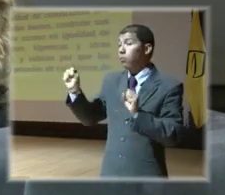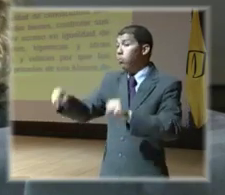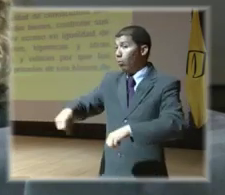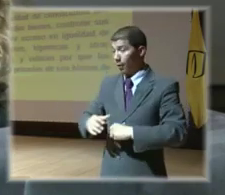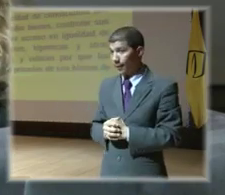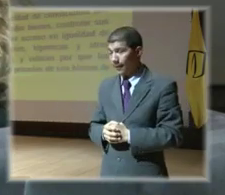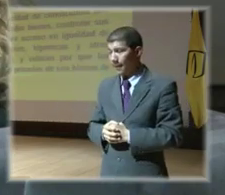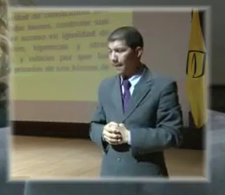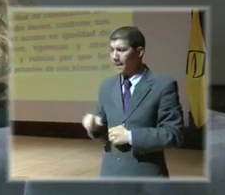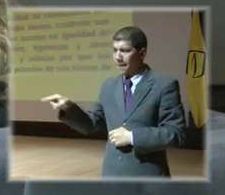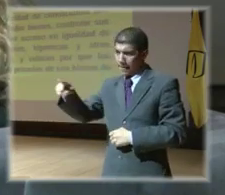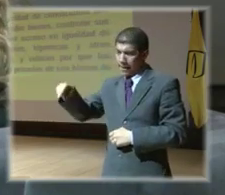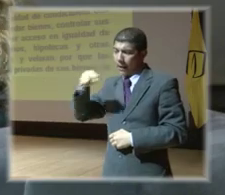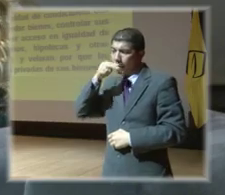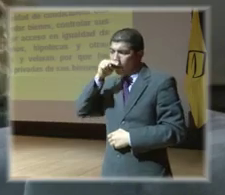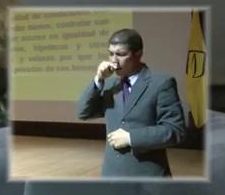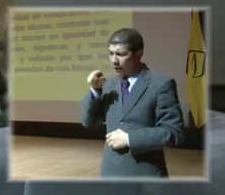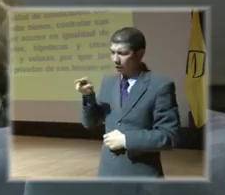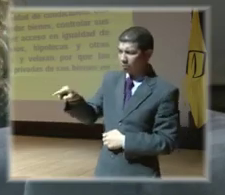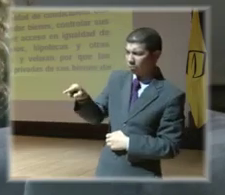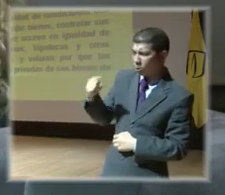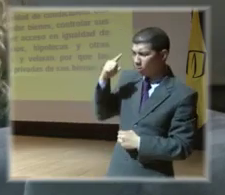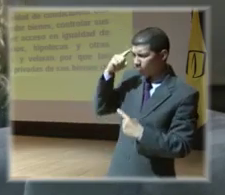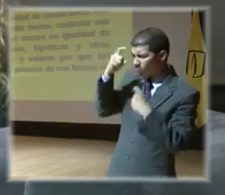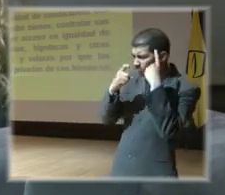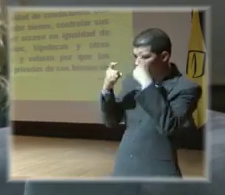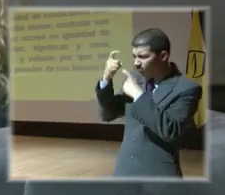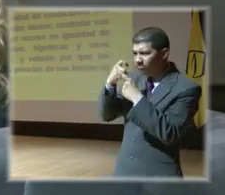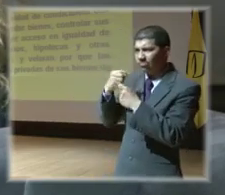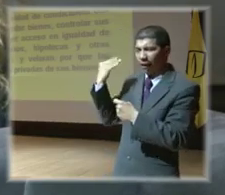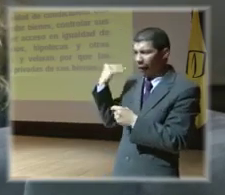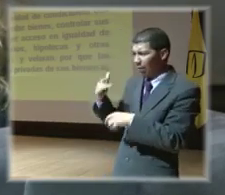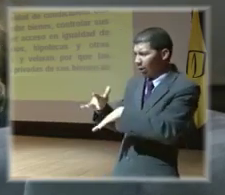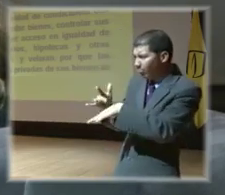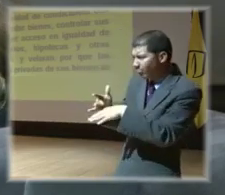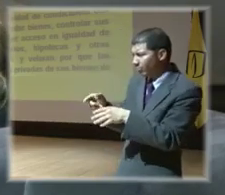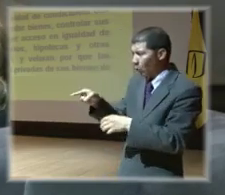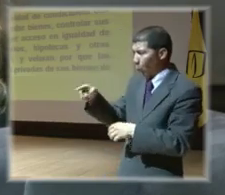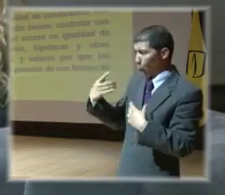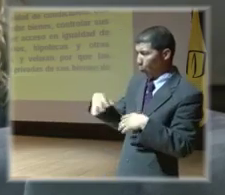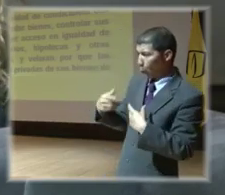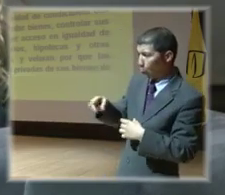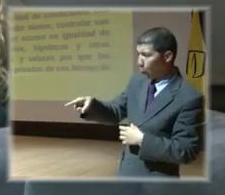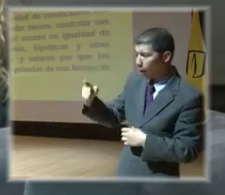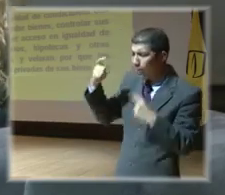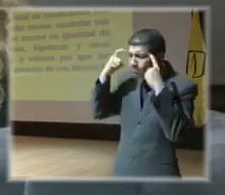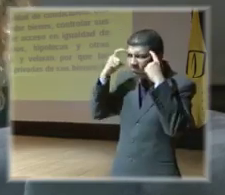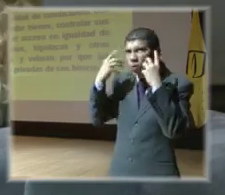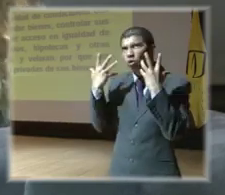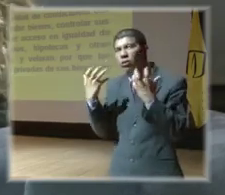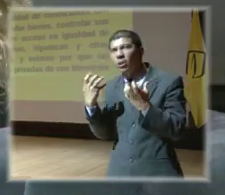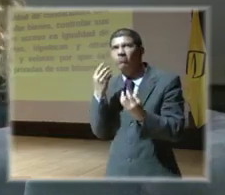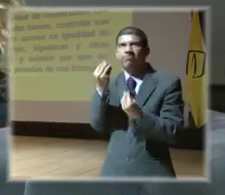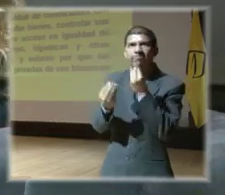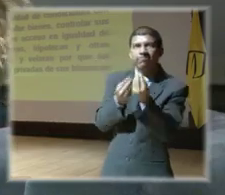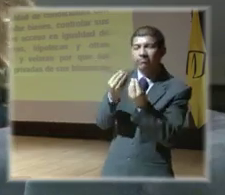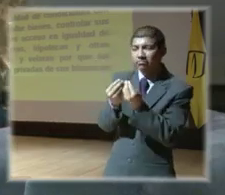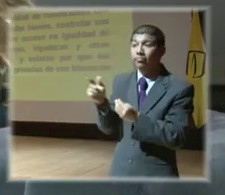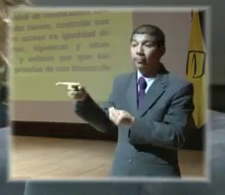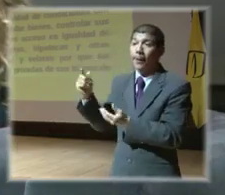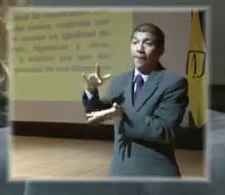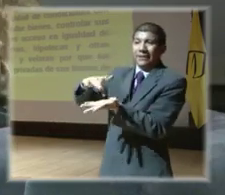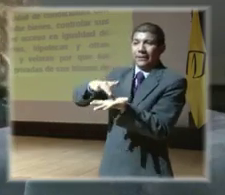que es el interés superior, ¿no? Del niño, que cualquier proceso donde esté involucrado un niño o una niña, siempre lo que hay que mirar es su interés superior. Pero claro, después había que ver, esto es